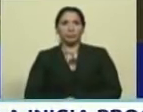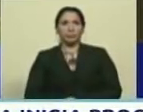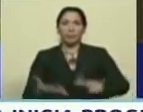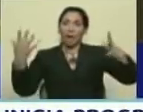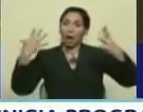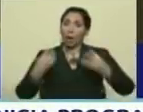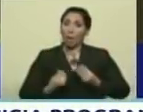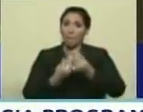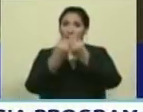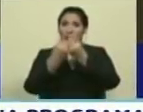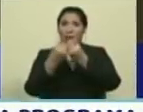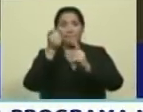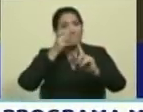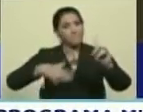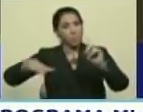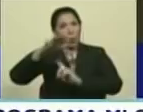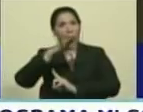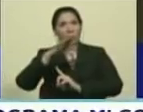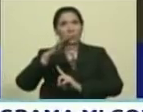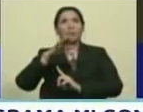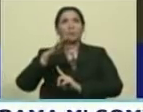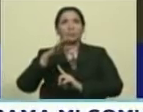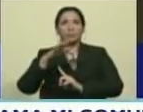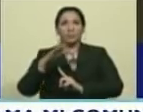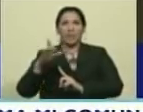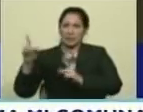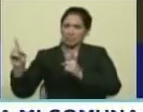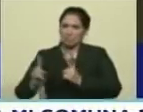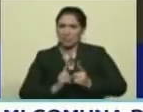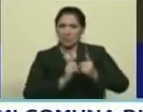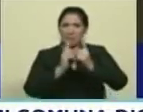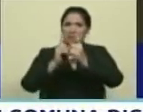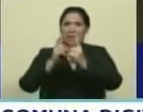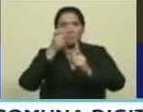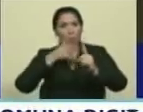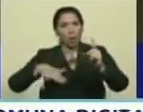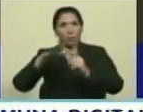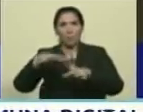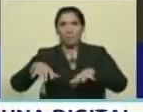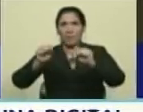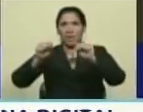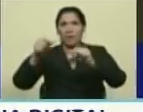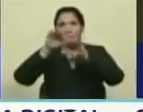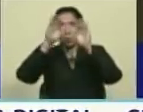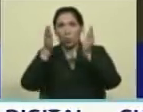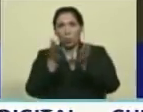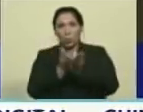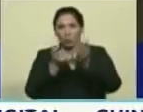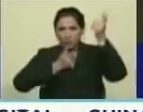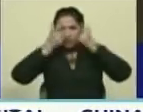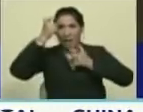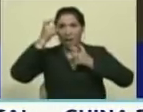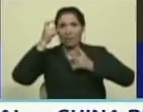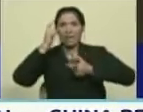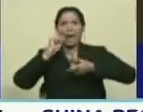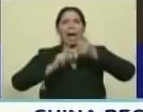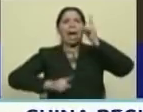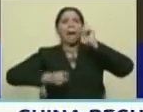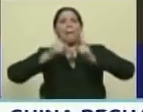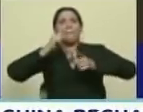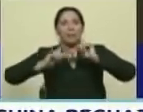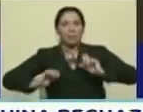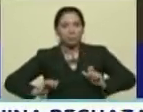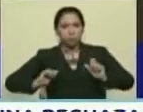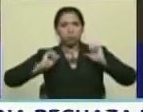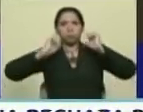acompañada por los pueblos, pero perseguida por los gobiernos imperiales del mundo. Y un comandante Chávez que apenas empezaba